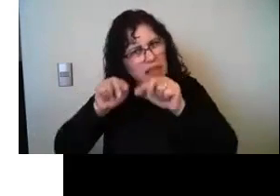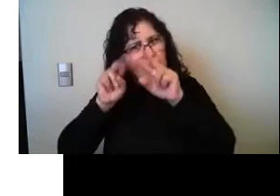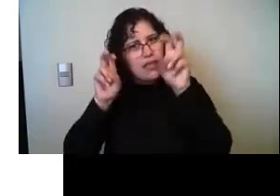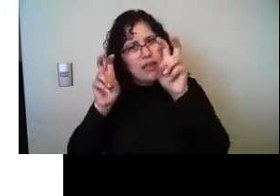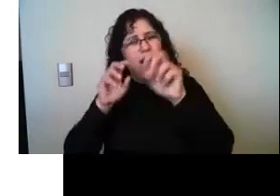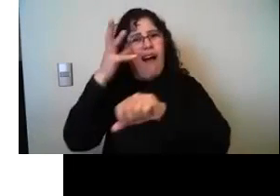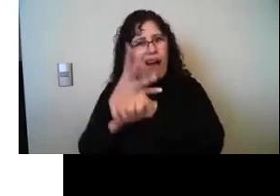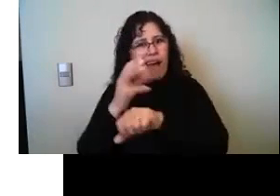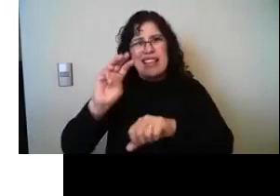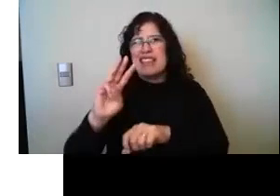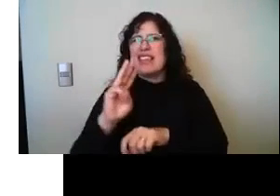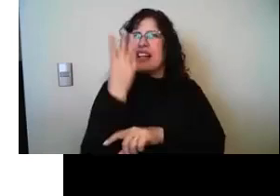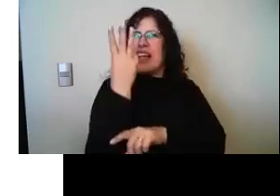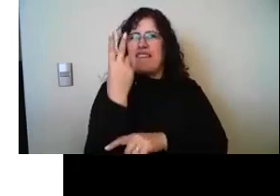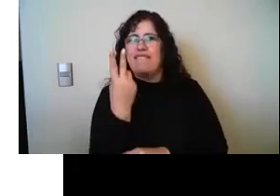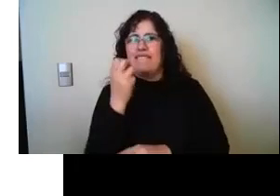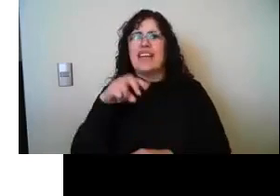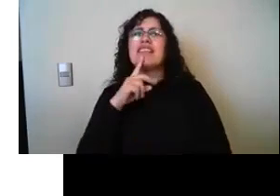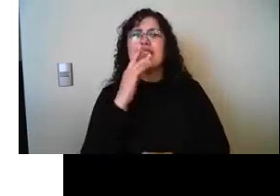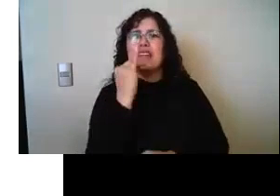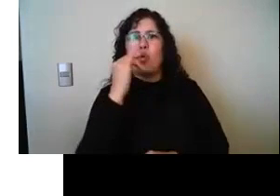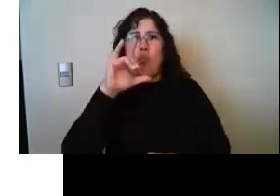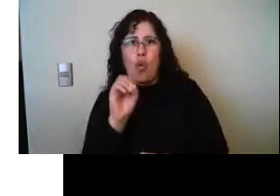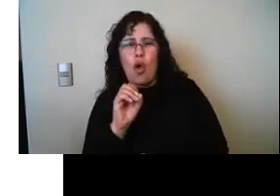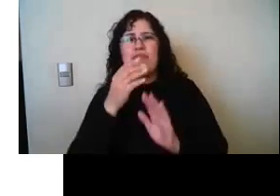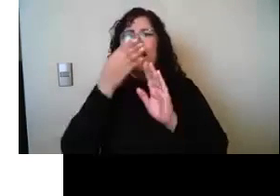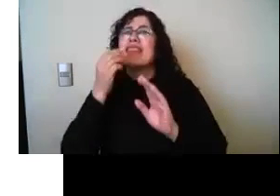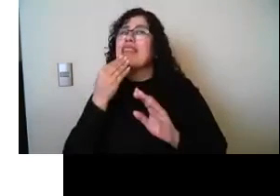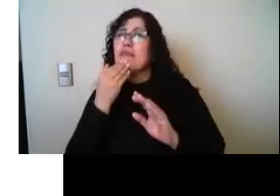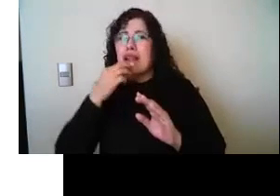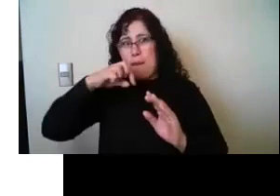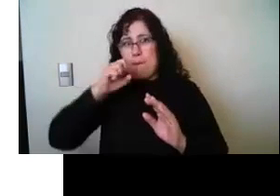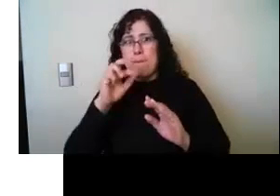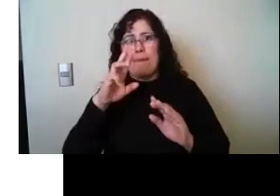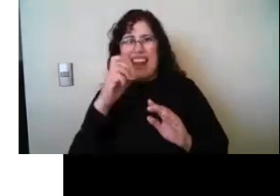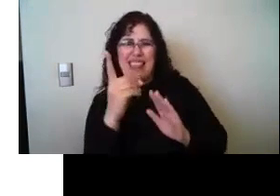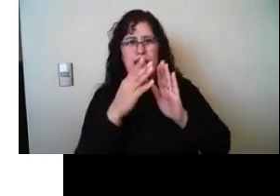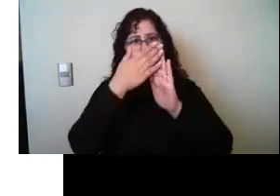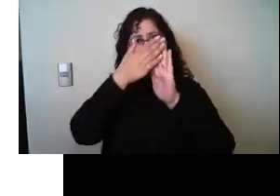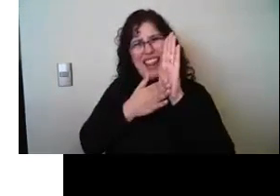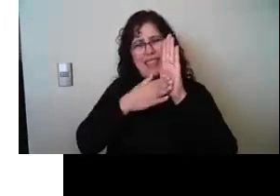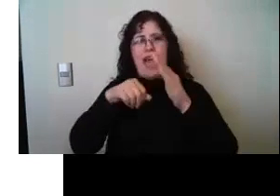tercer ventrículo, y la pared anterior del tercer ventrículo van a encontrar a la comisura